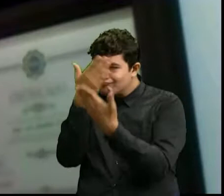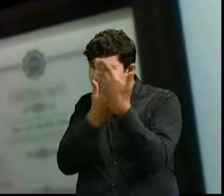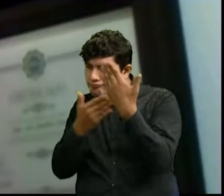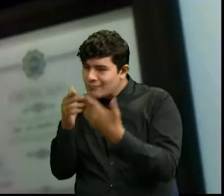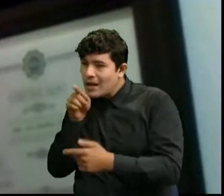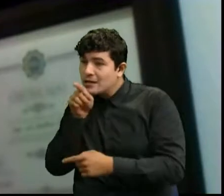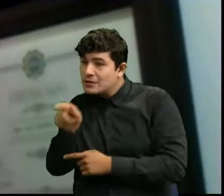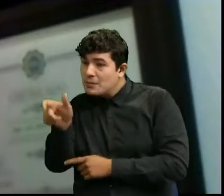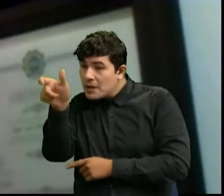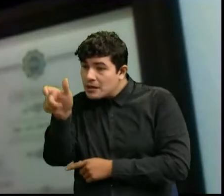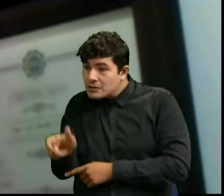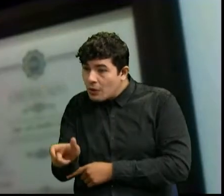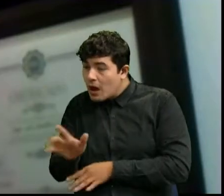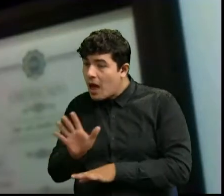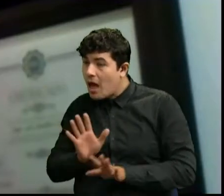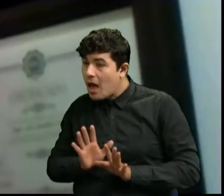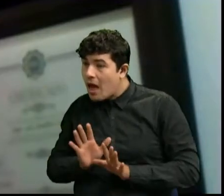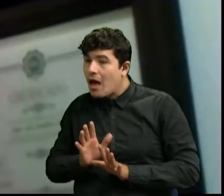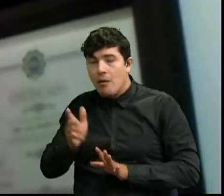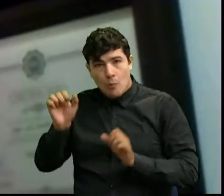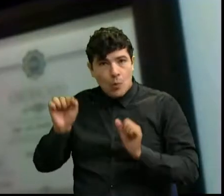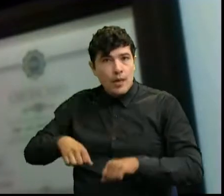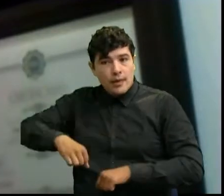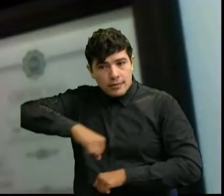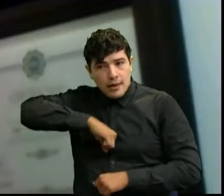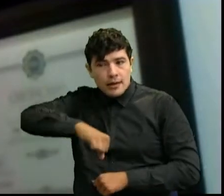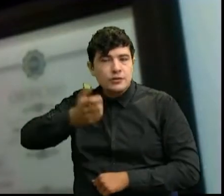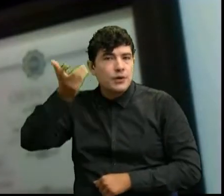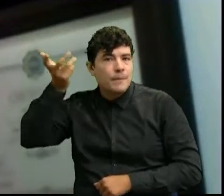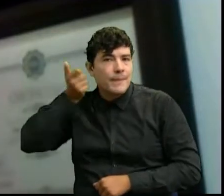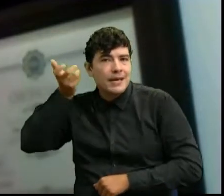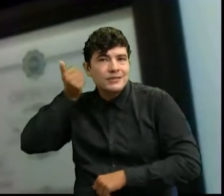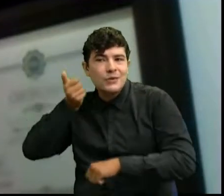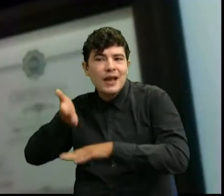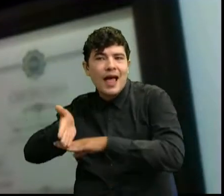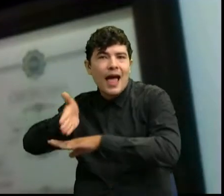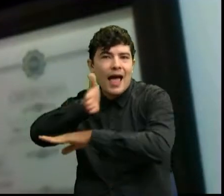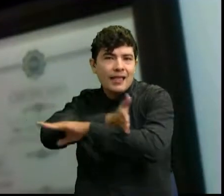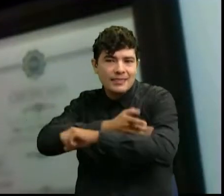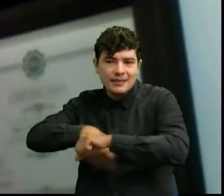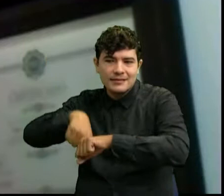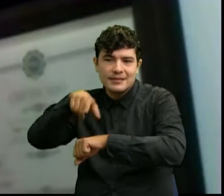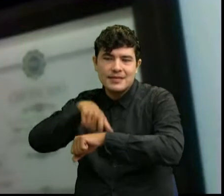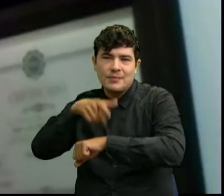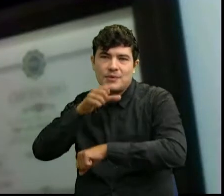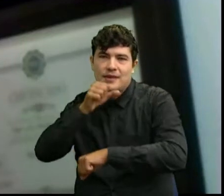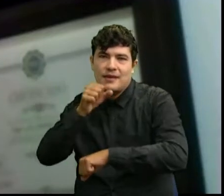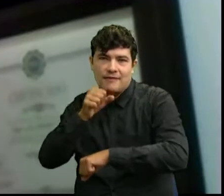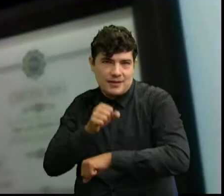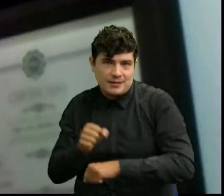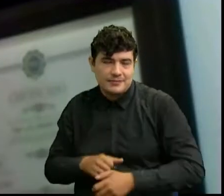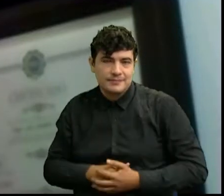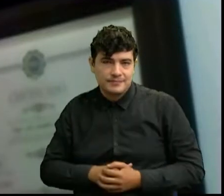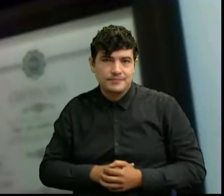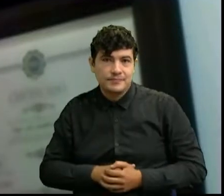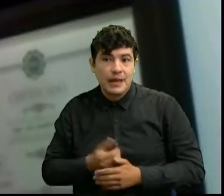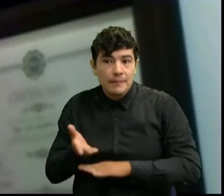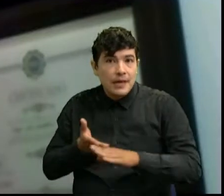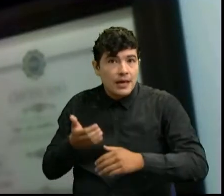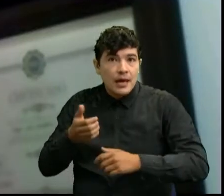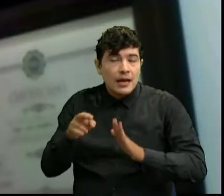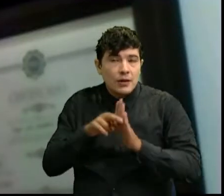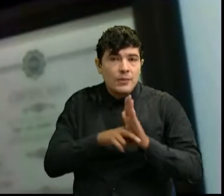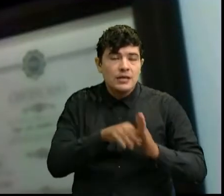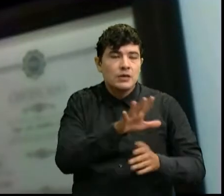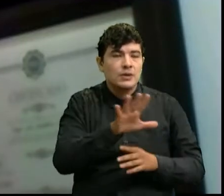a la pensión anticipada de vejez. Recordemos que la pensión anticipada de vejez exige 55 años a